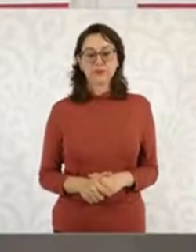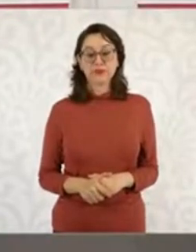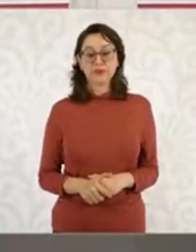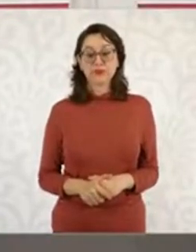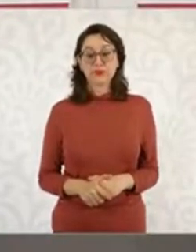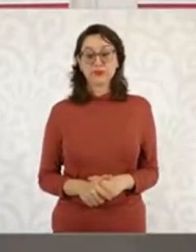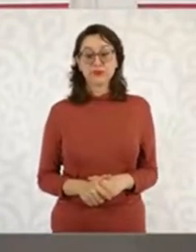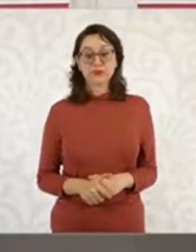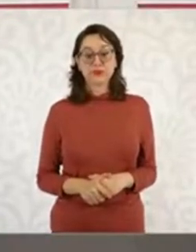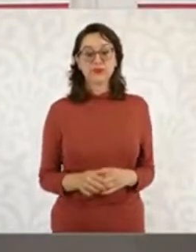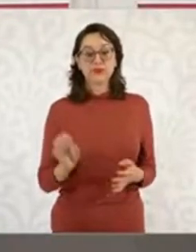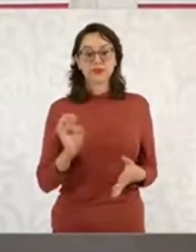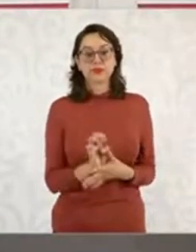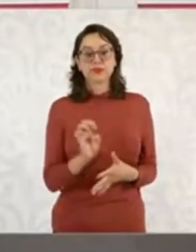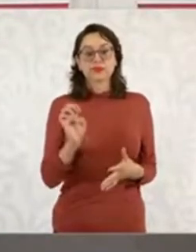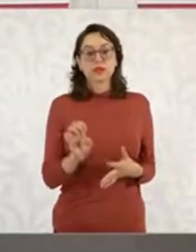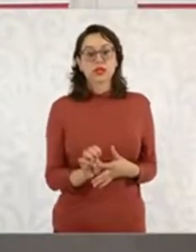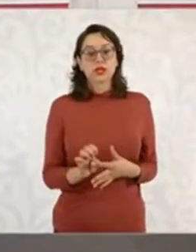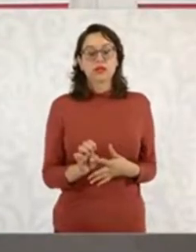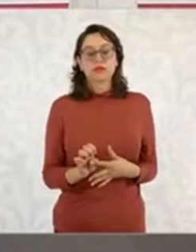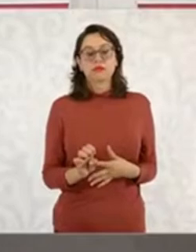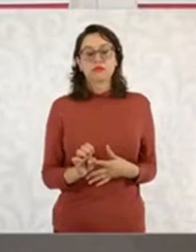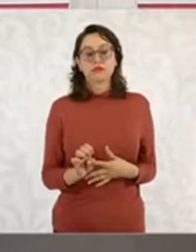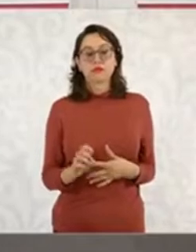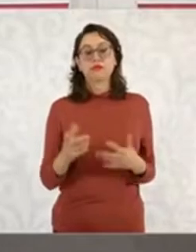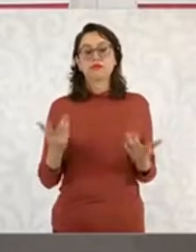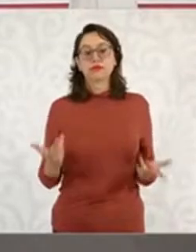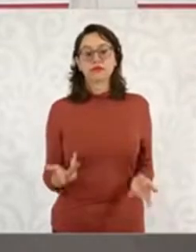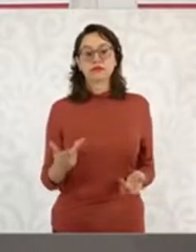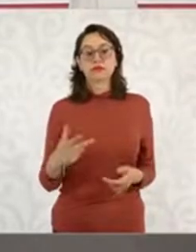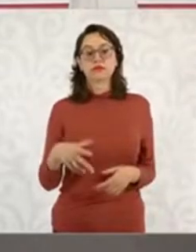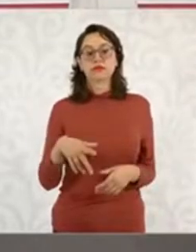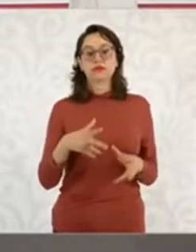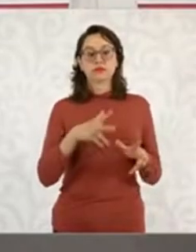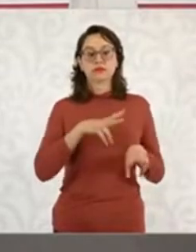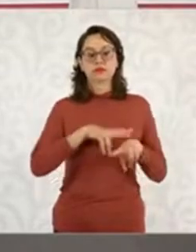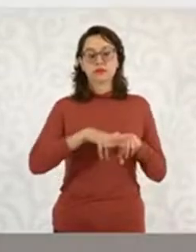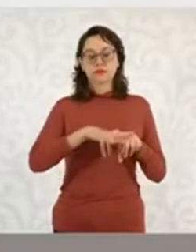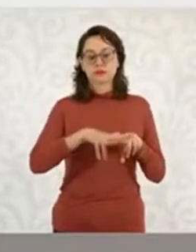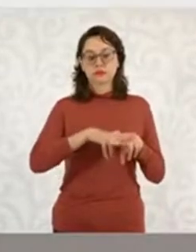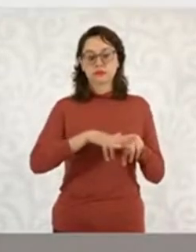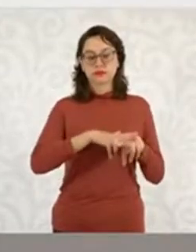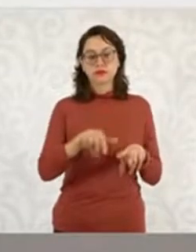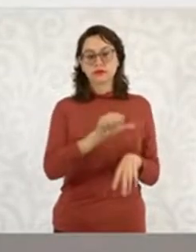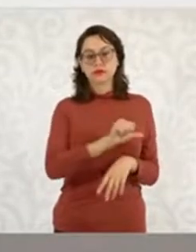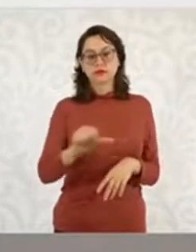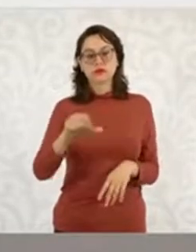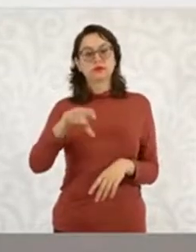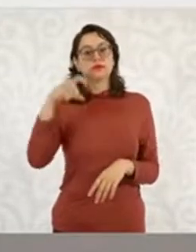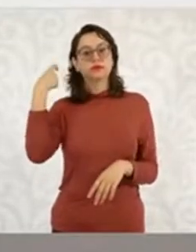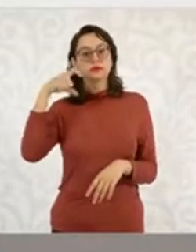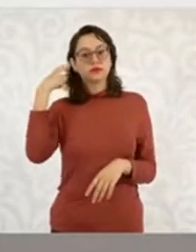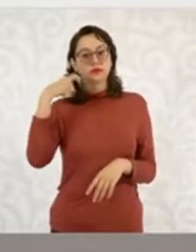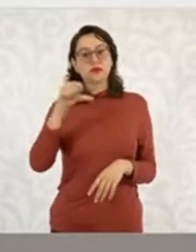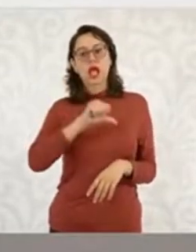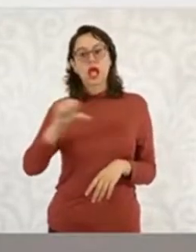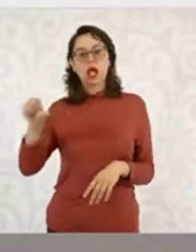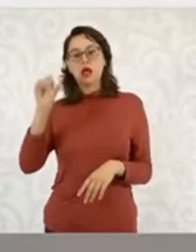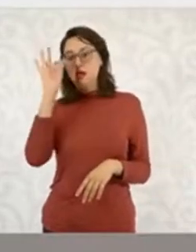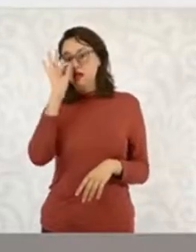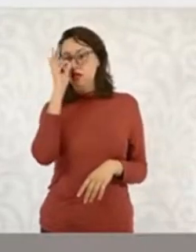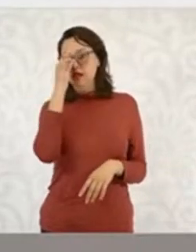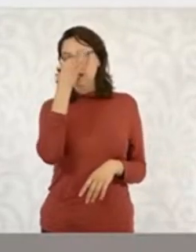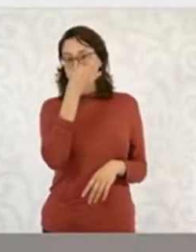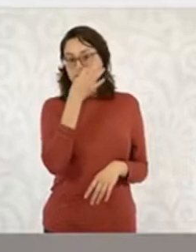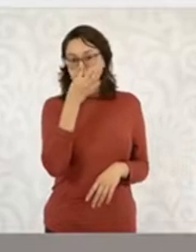Entonces, las licitaciones de construcción del tren Querétaro-Irapuato es igual a una licitación para la construcción de 108 kilómetros de